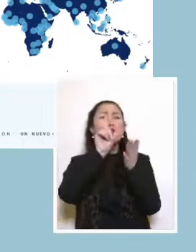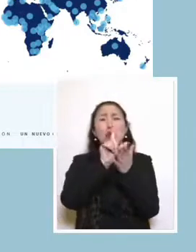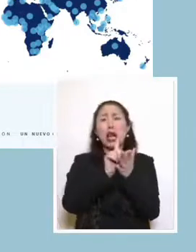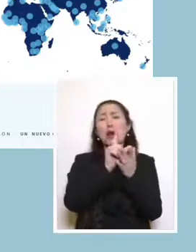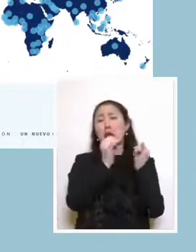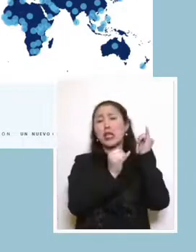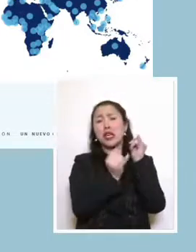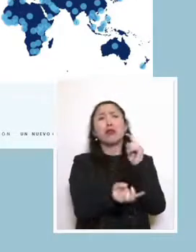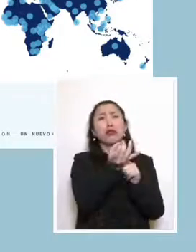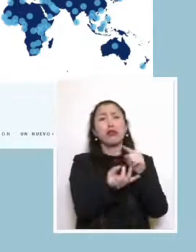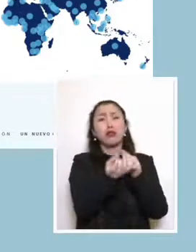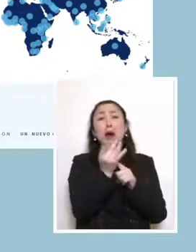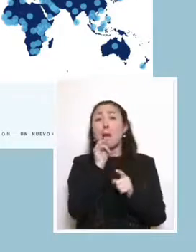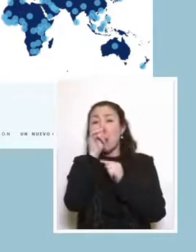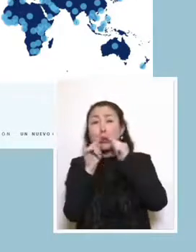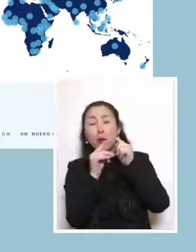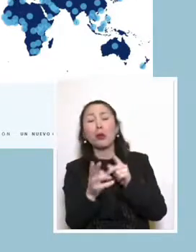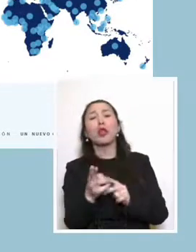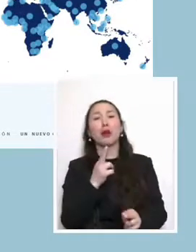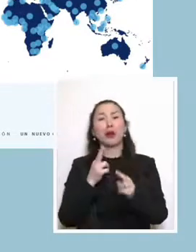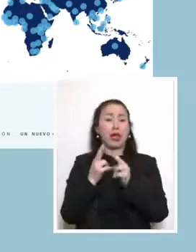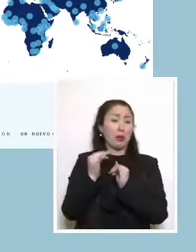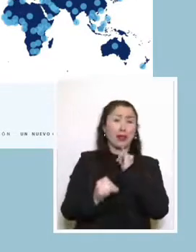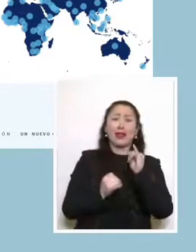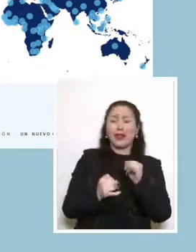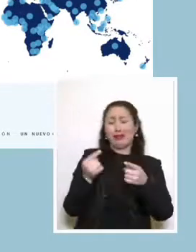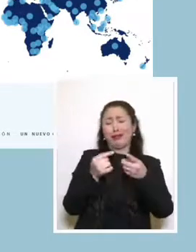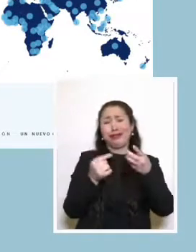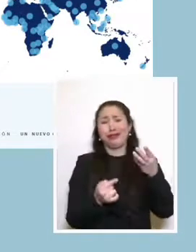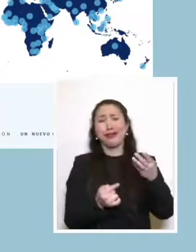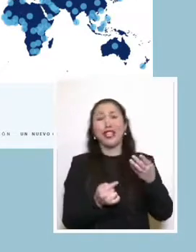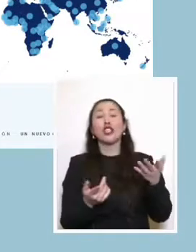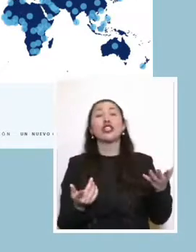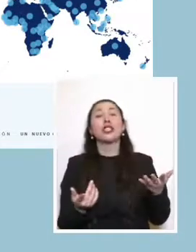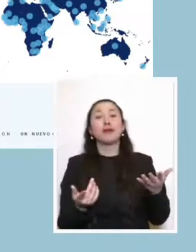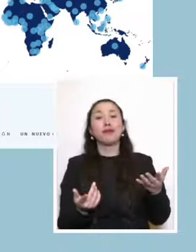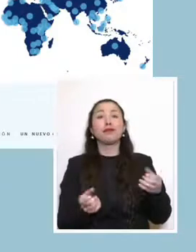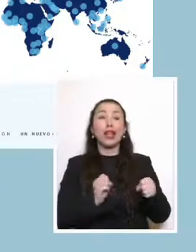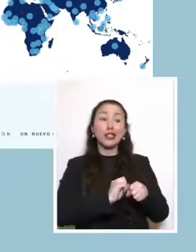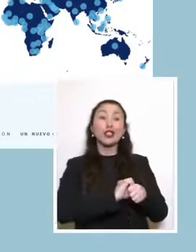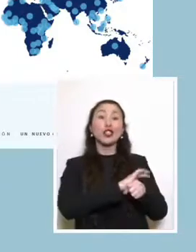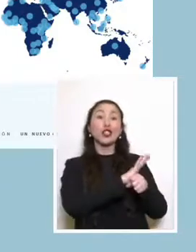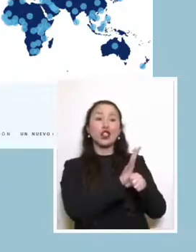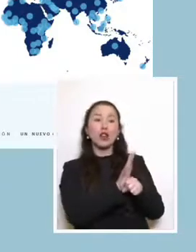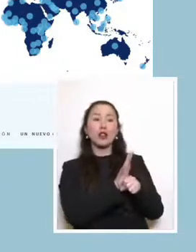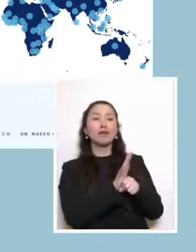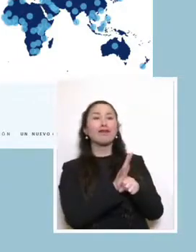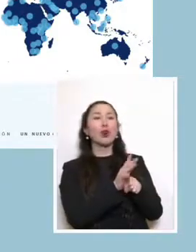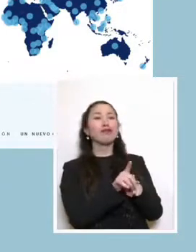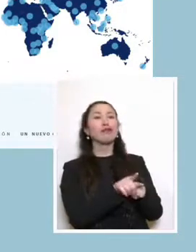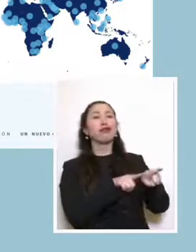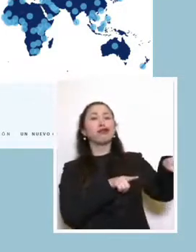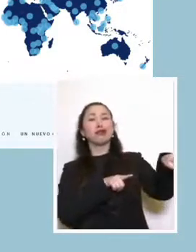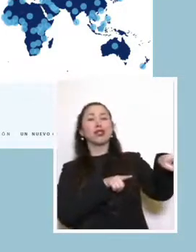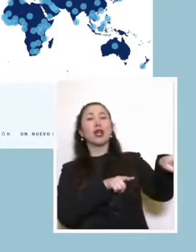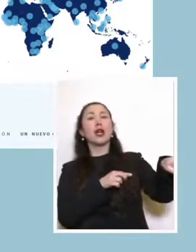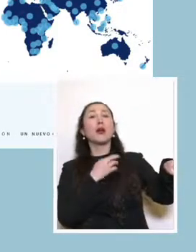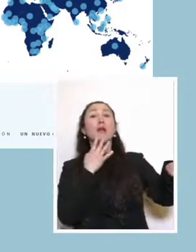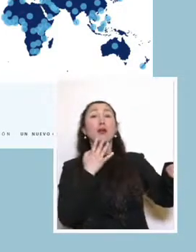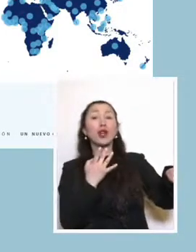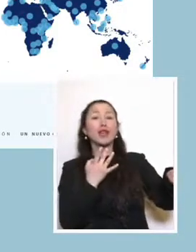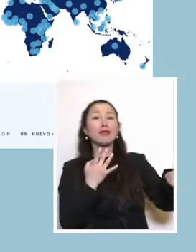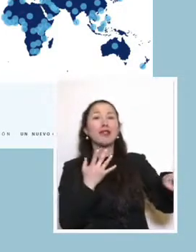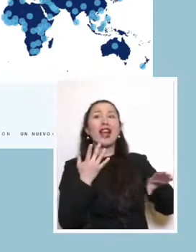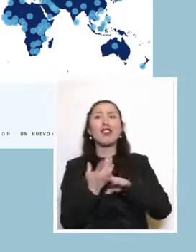internet y encuestas. Y quizás en este sentido el COVID nos dio una cierta ventaja, ¿no? Porque había